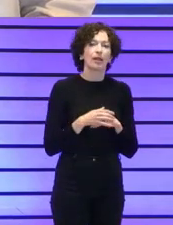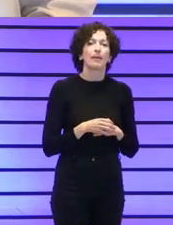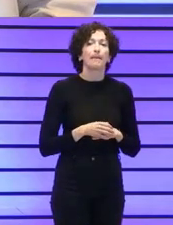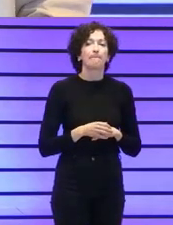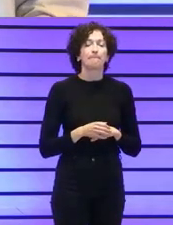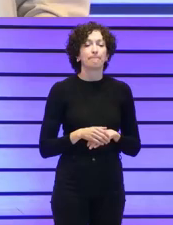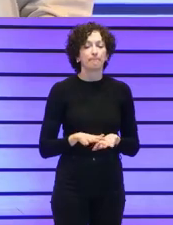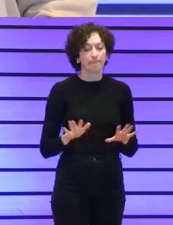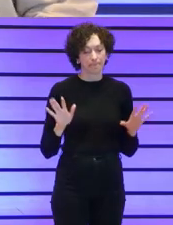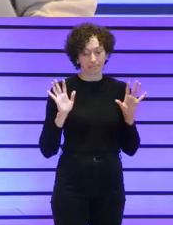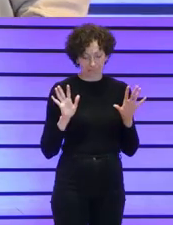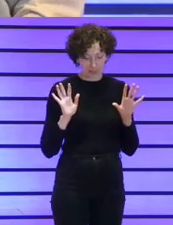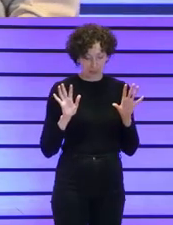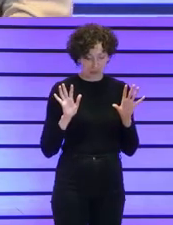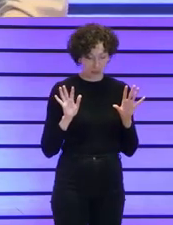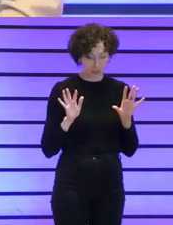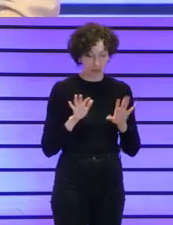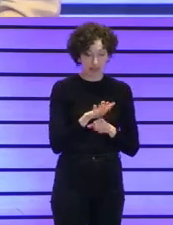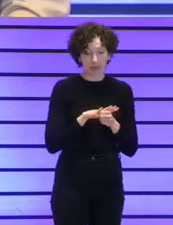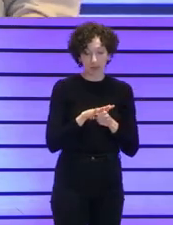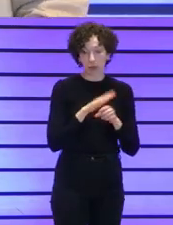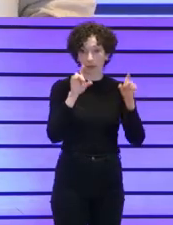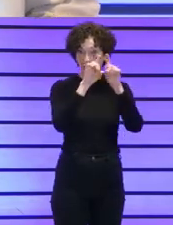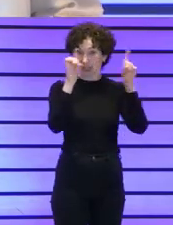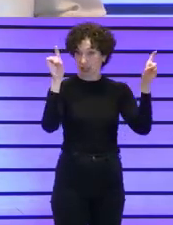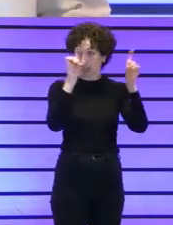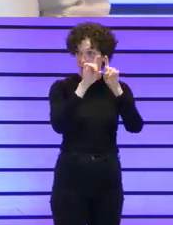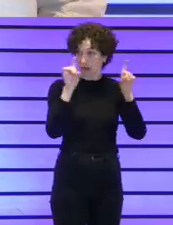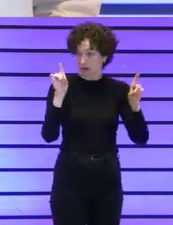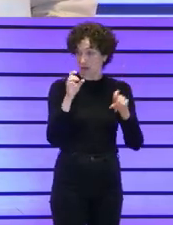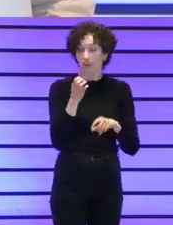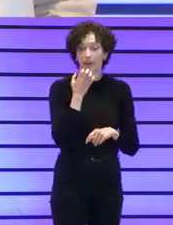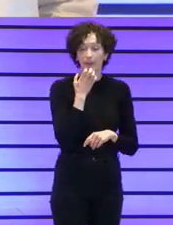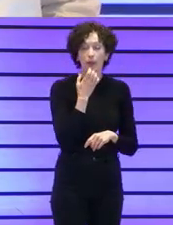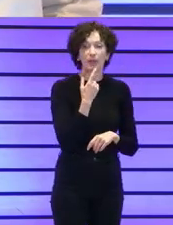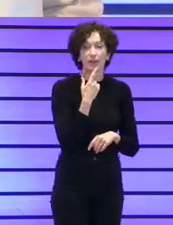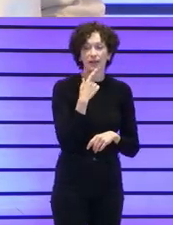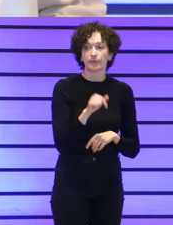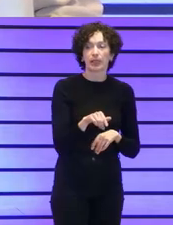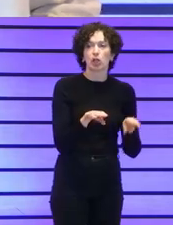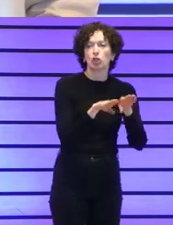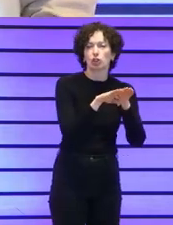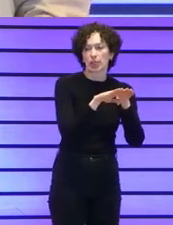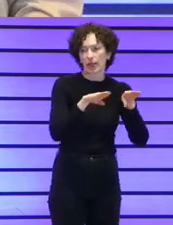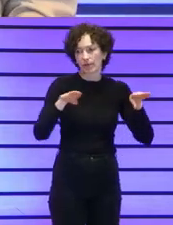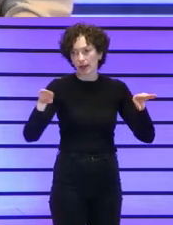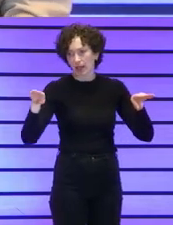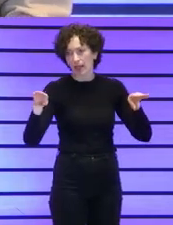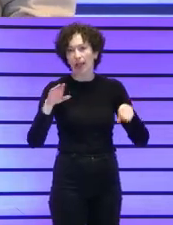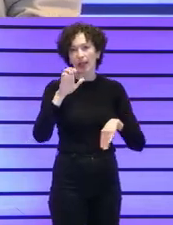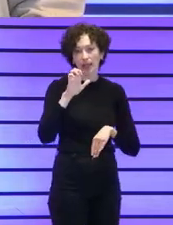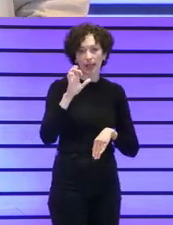Pero en el mundo empresarial, por ejemplo, se habla de sostenibilidad